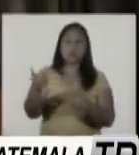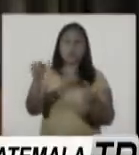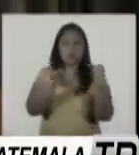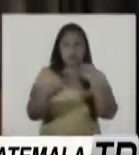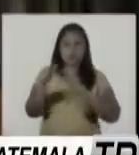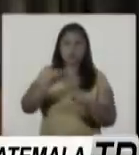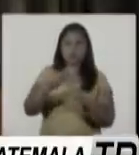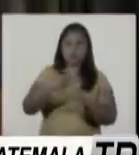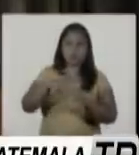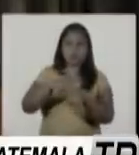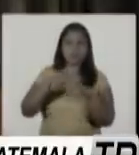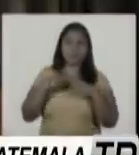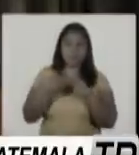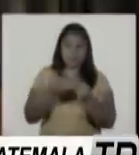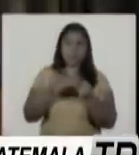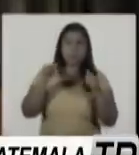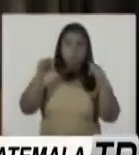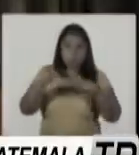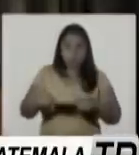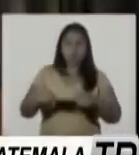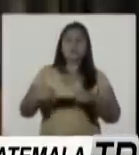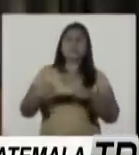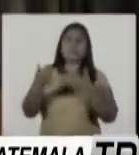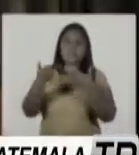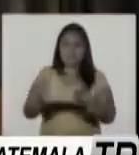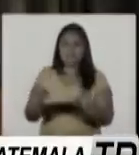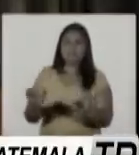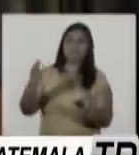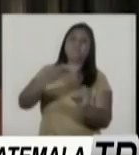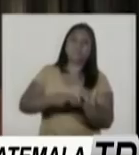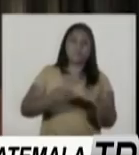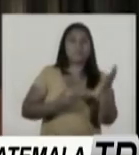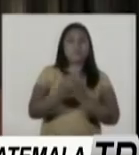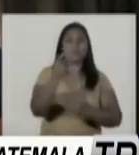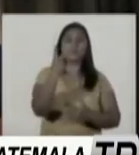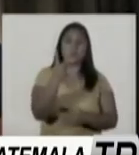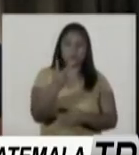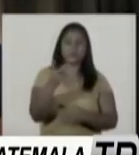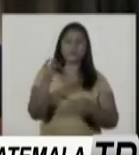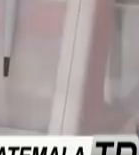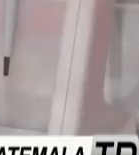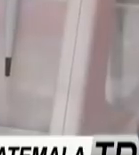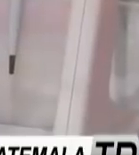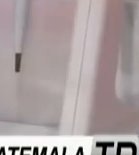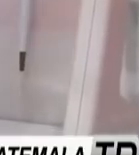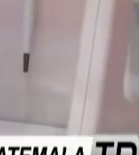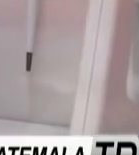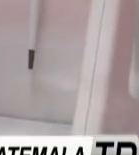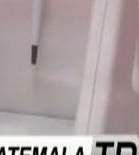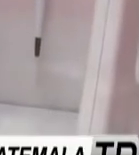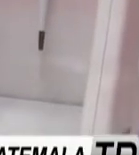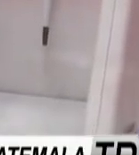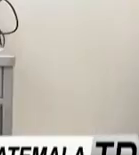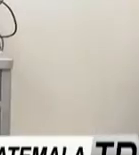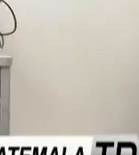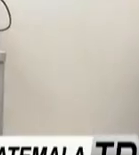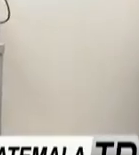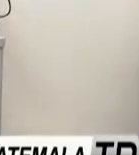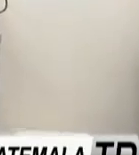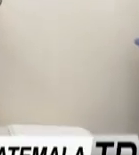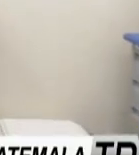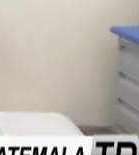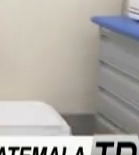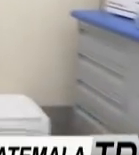en el Laboratorio Nacional de Salud. Hoy se incorporaron dos laboratorios más, el del Hospital Roosevelt y el del